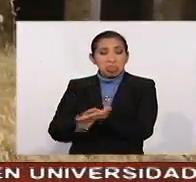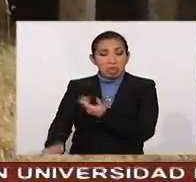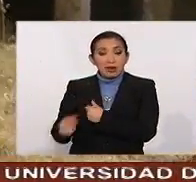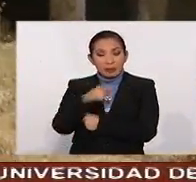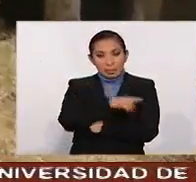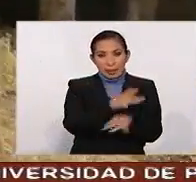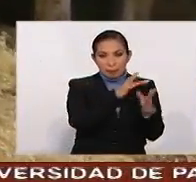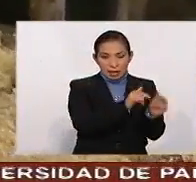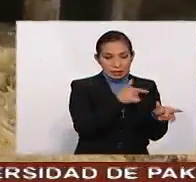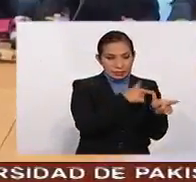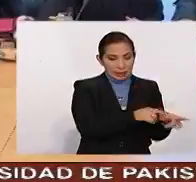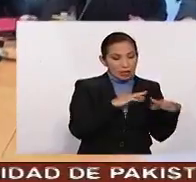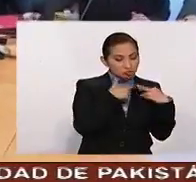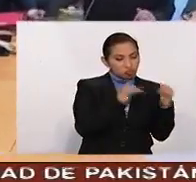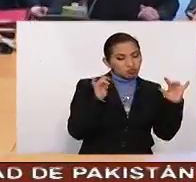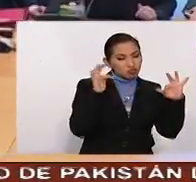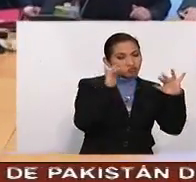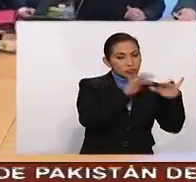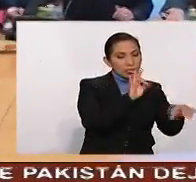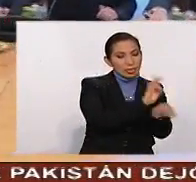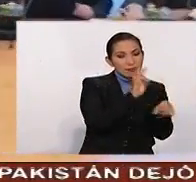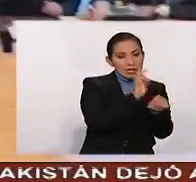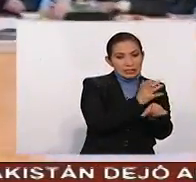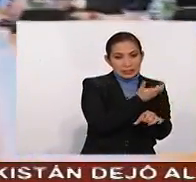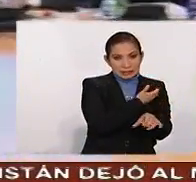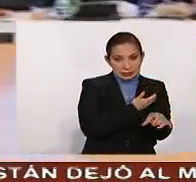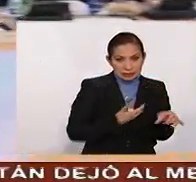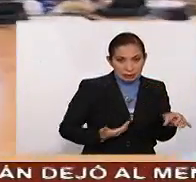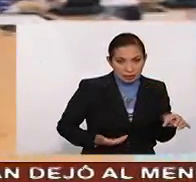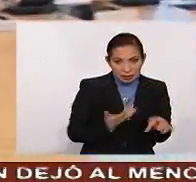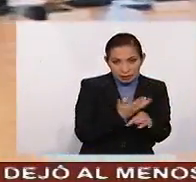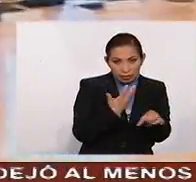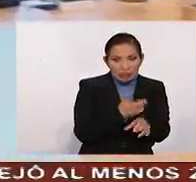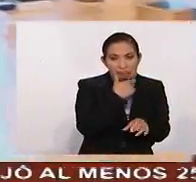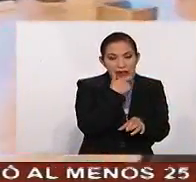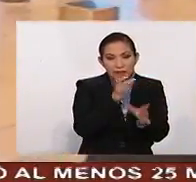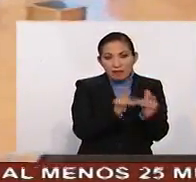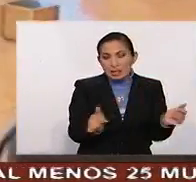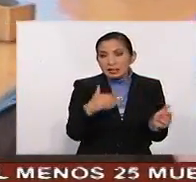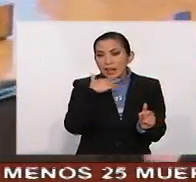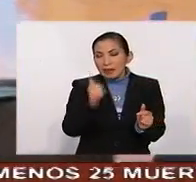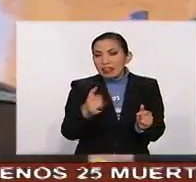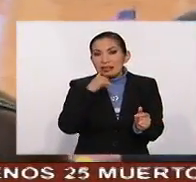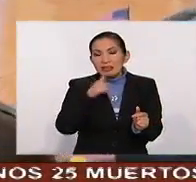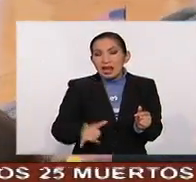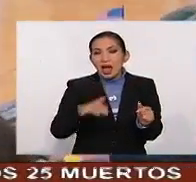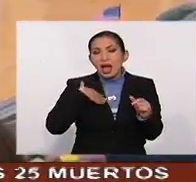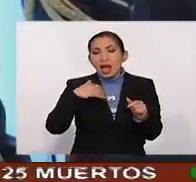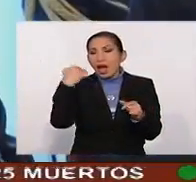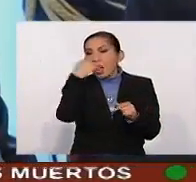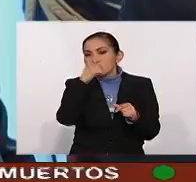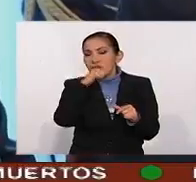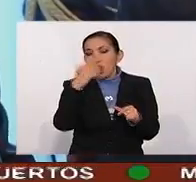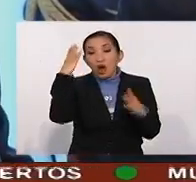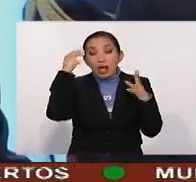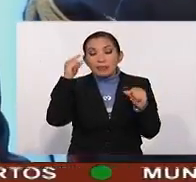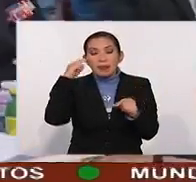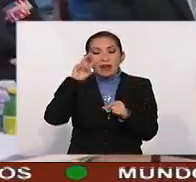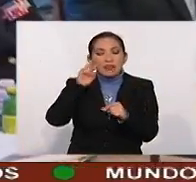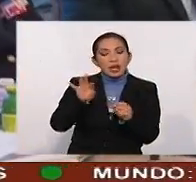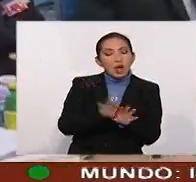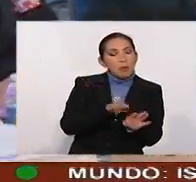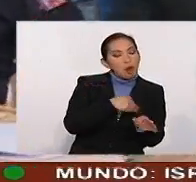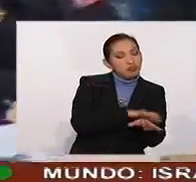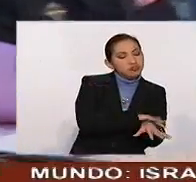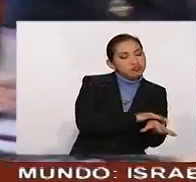tanto, en París comenzó la cumbre de ministerios de defensa de Estados Unidos, Gran Bretaña, Francia, Alemania, Italia, Austria y Holanda para evaluar la